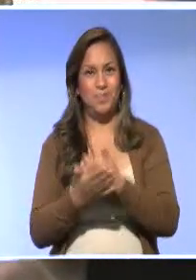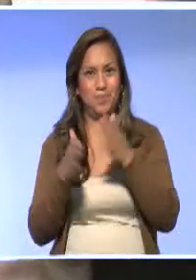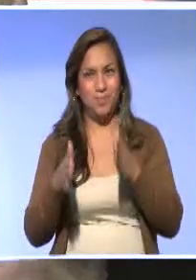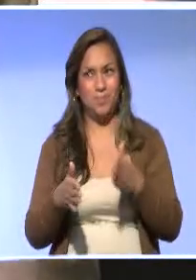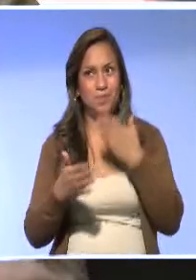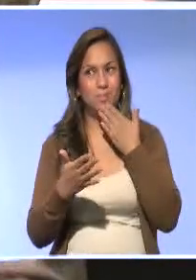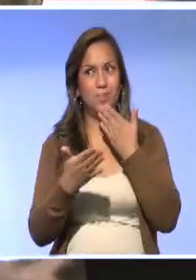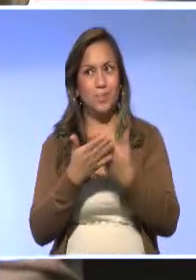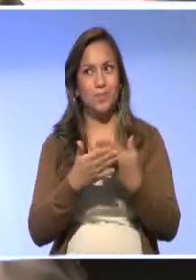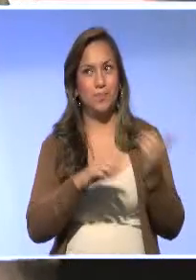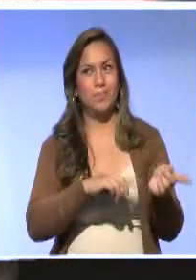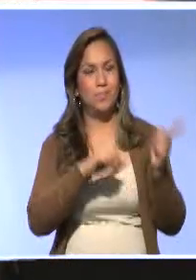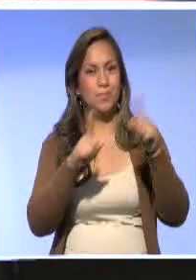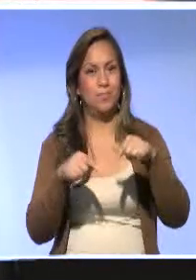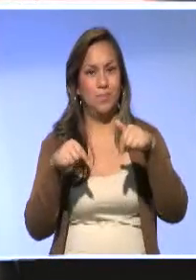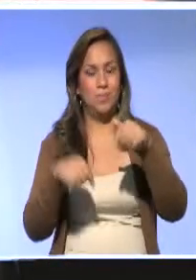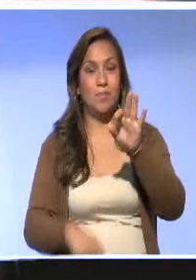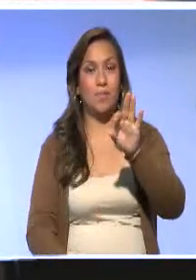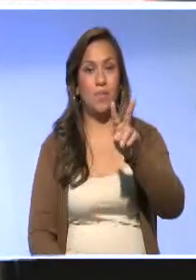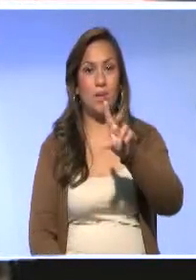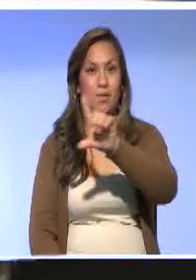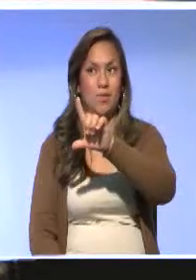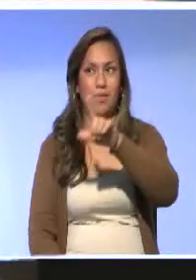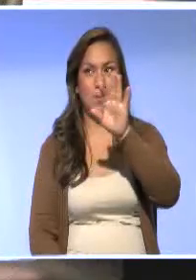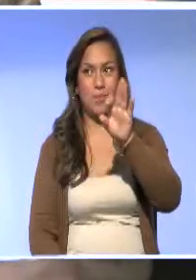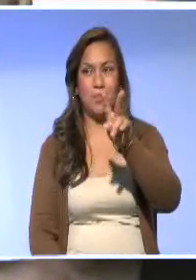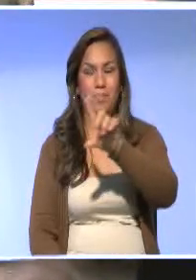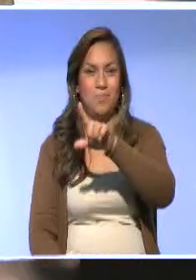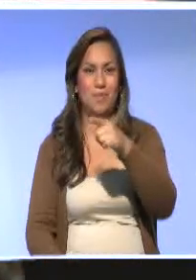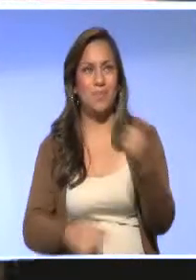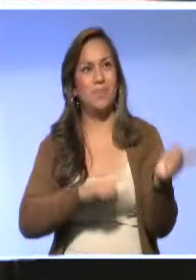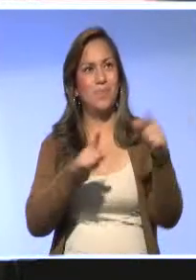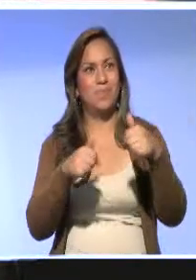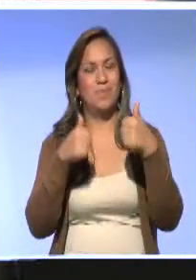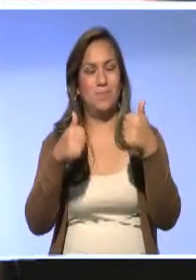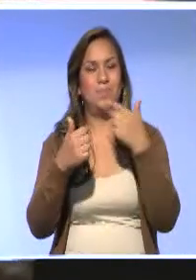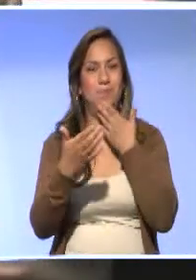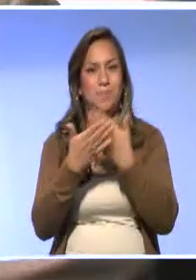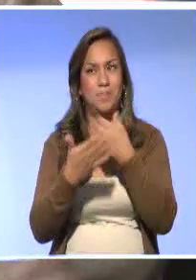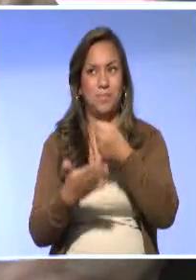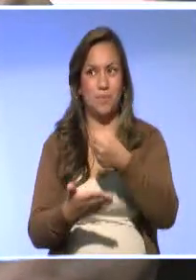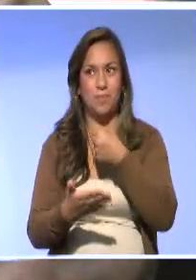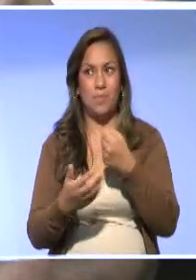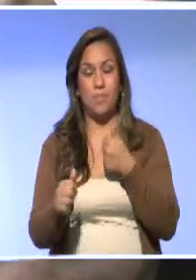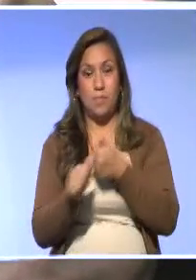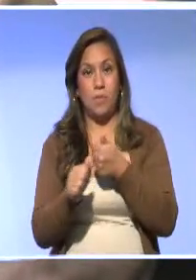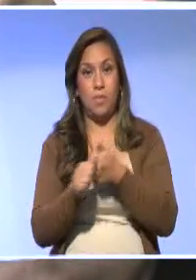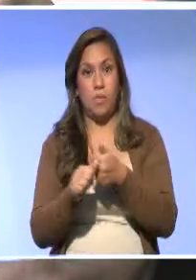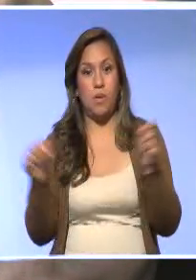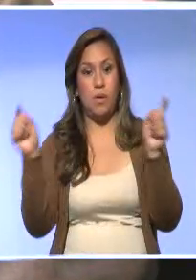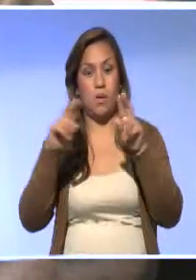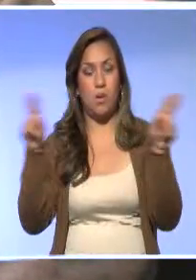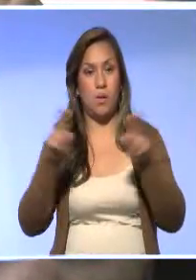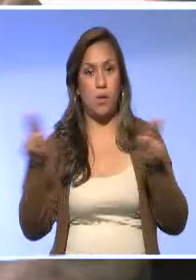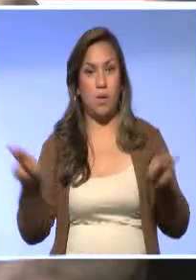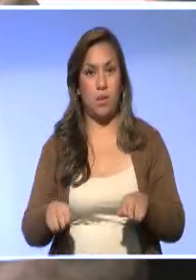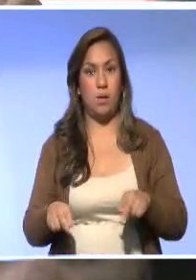muchas gracias por estar con nosotros en la televisión de la asamblea nacional entregando nos un poco la perspectiva también ya que estamos en plena época navideña